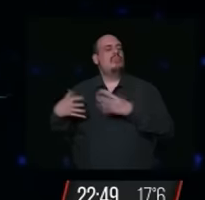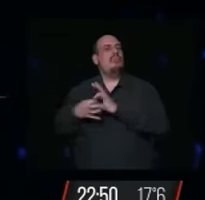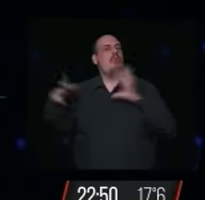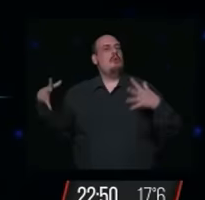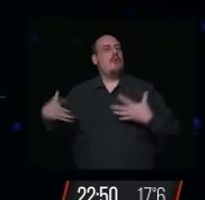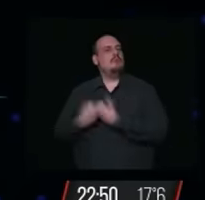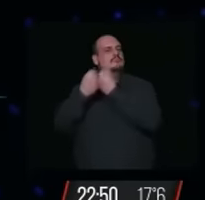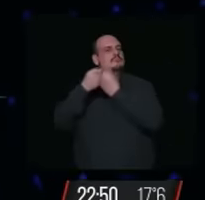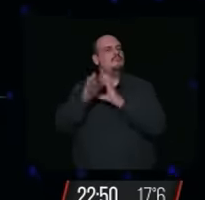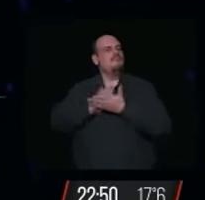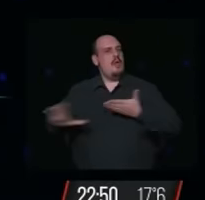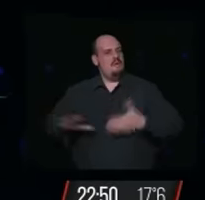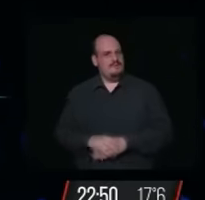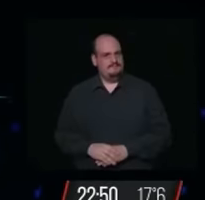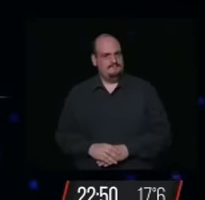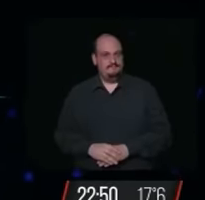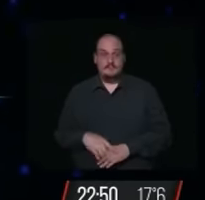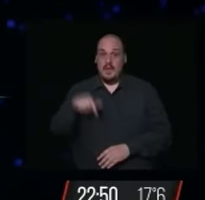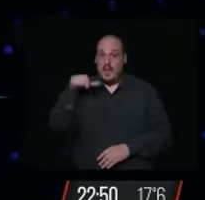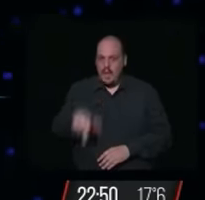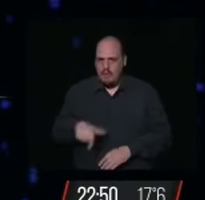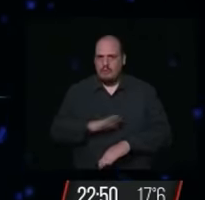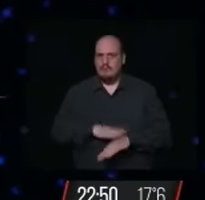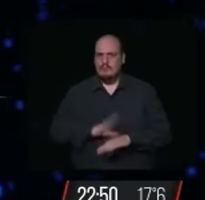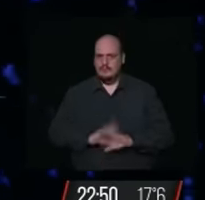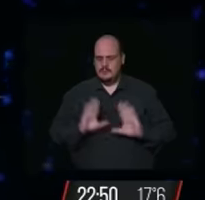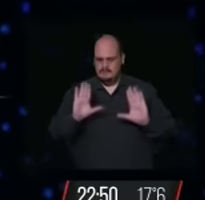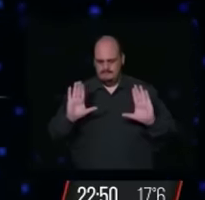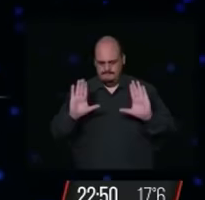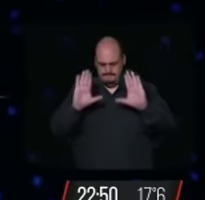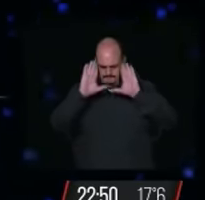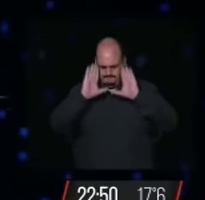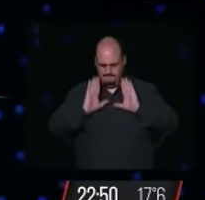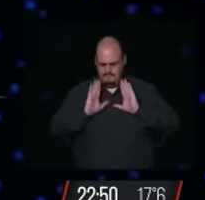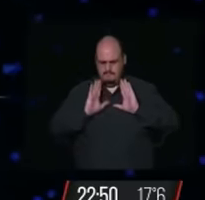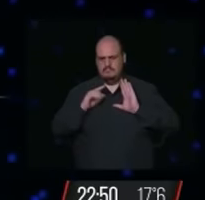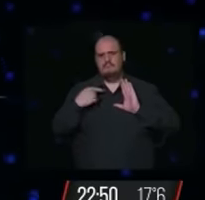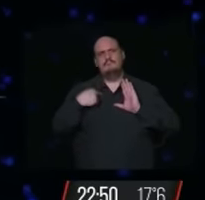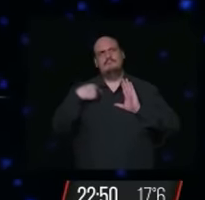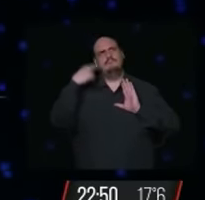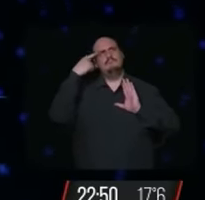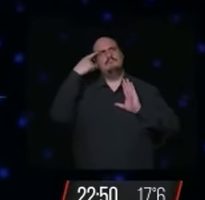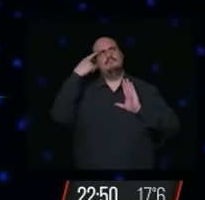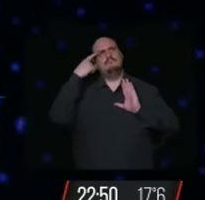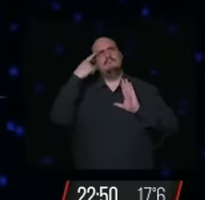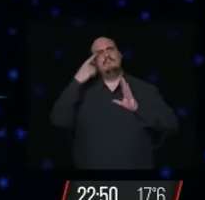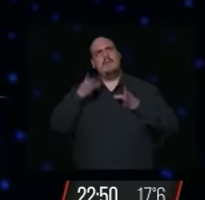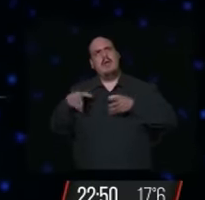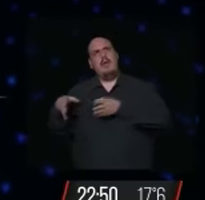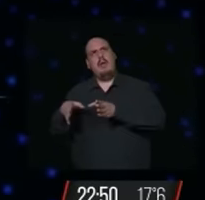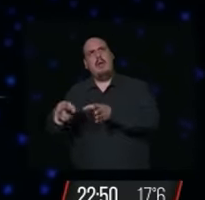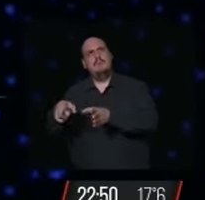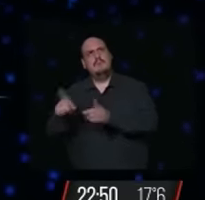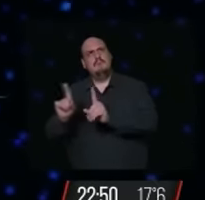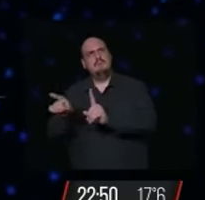tenemos. Es el momento de preguntarnos si queremos seguir transitando este sendero